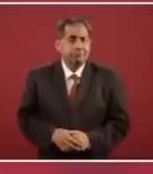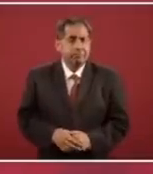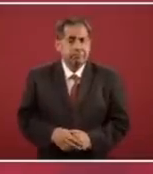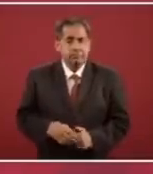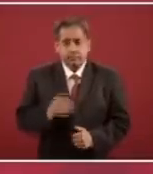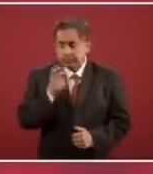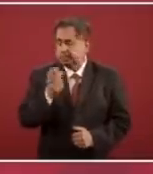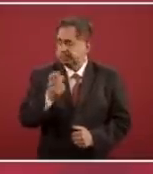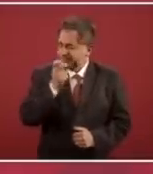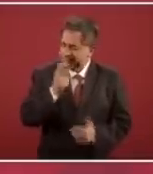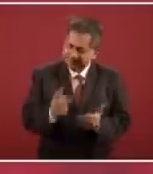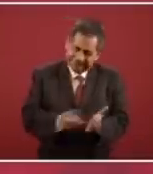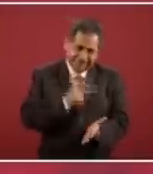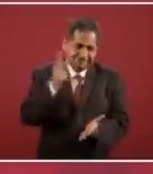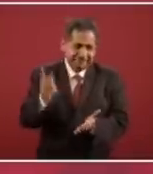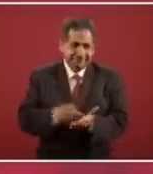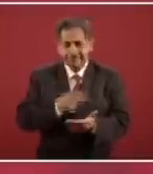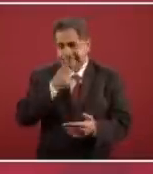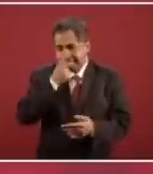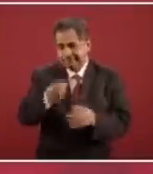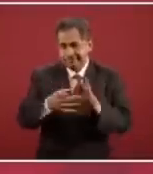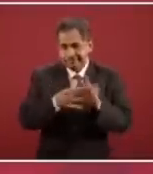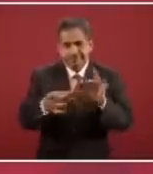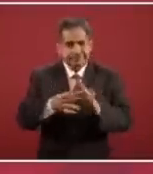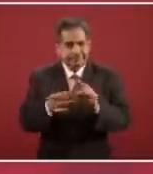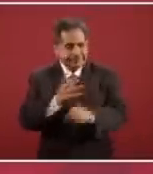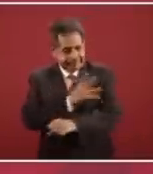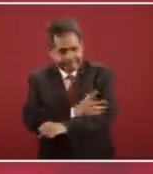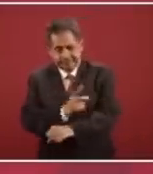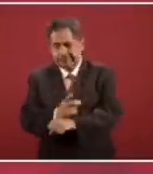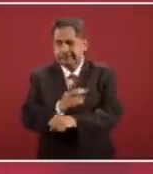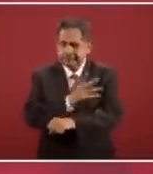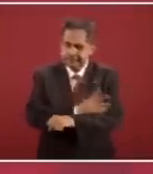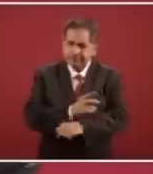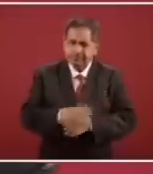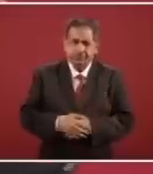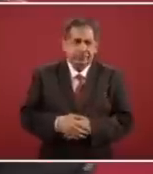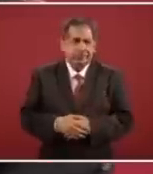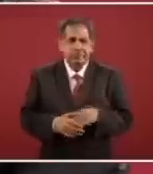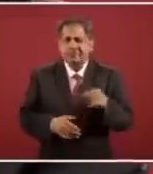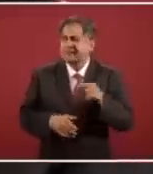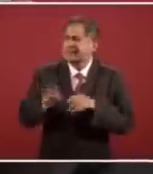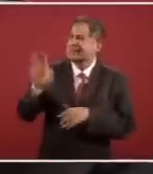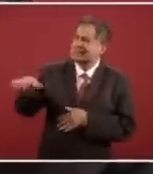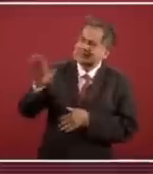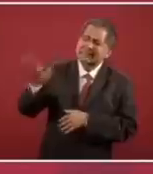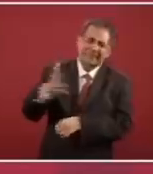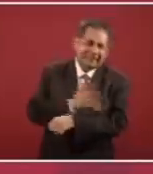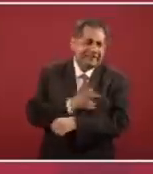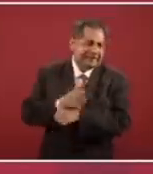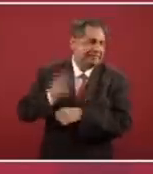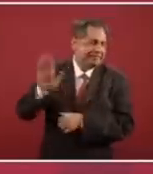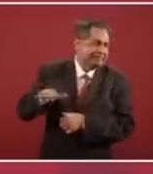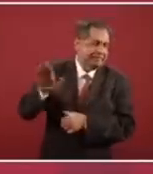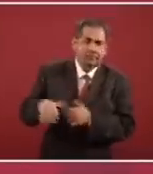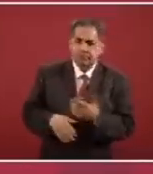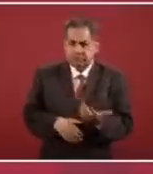Por eso insistimos mucho en la honestidad y nos dicen, sí, sí, sí, está bien, pero